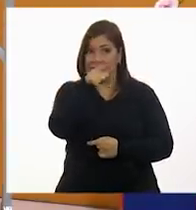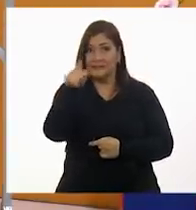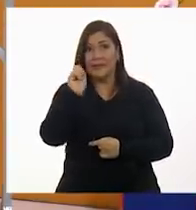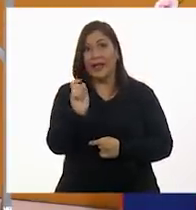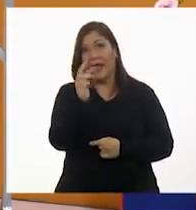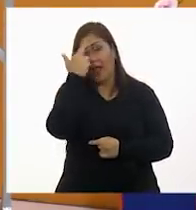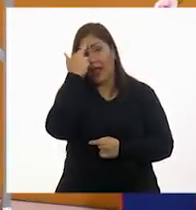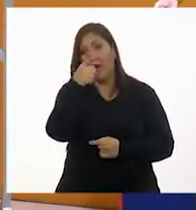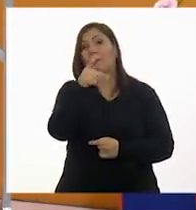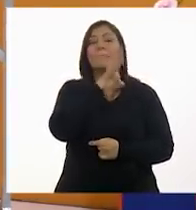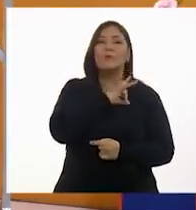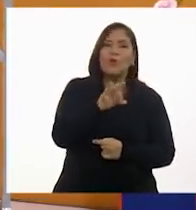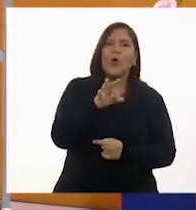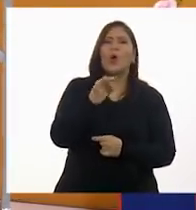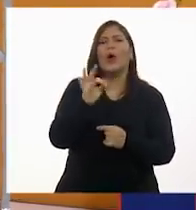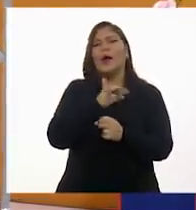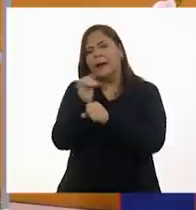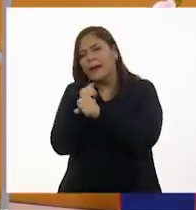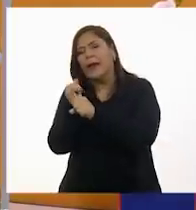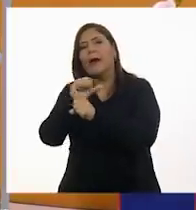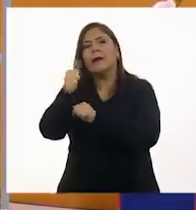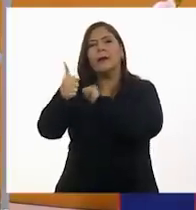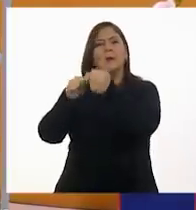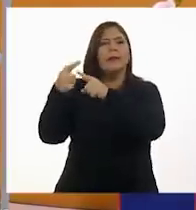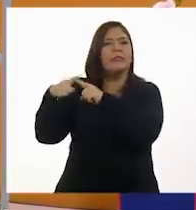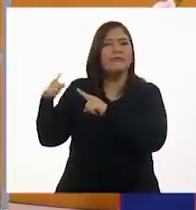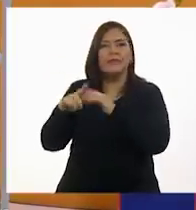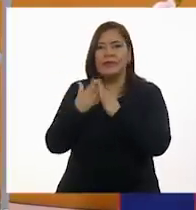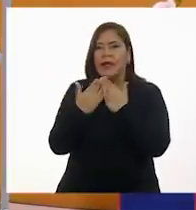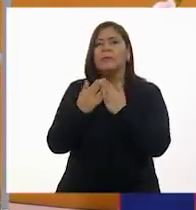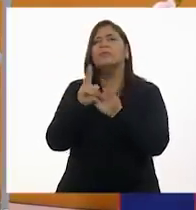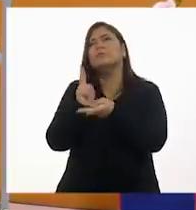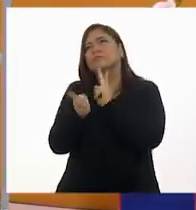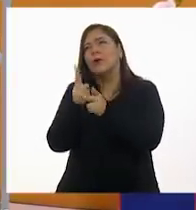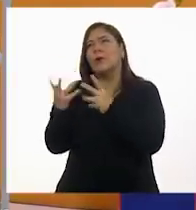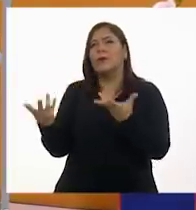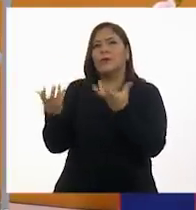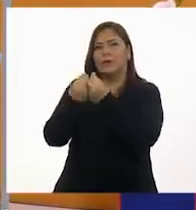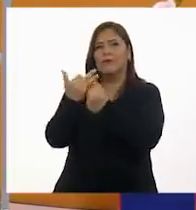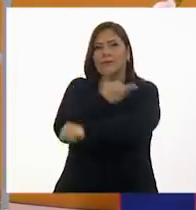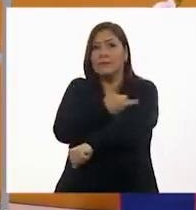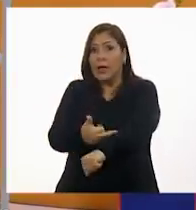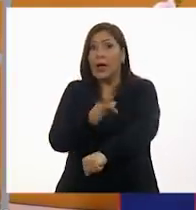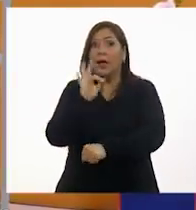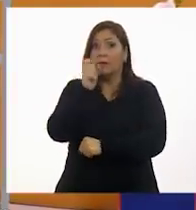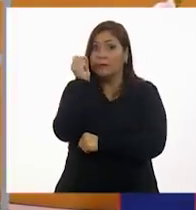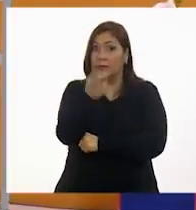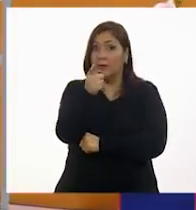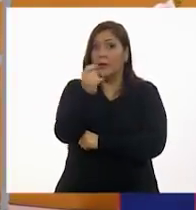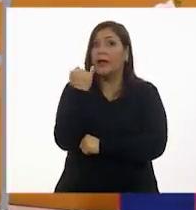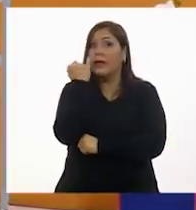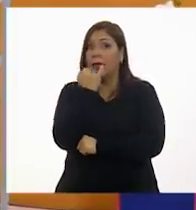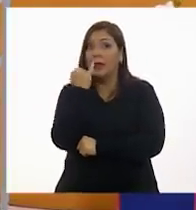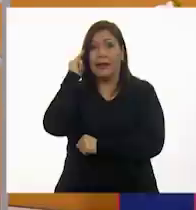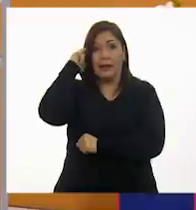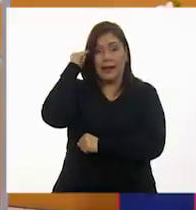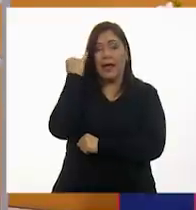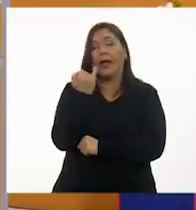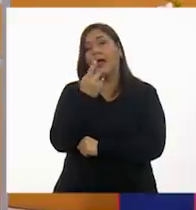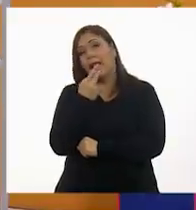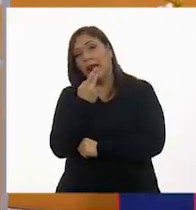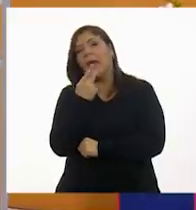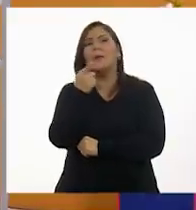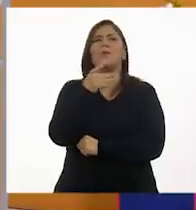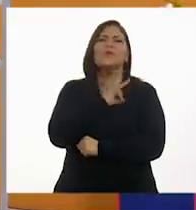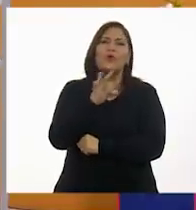recuerdo que si te es posible, consulta otros libros y comenta el tema de hoy con tu familia. Si tienes la fortuna de hablar una lengua indígena, aprovecha también este